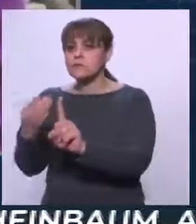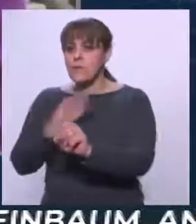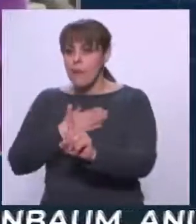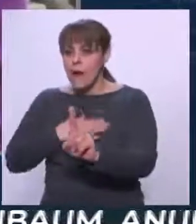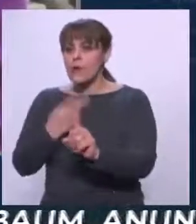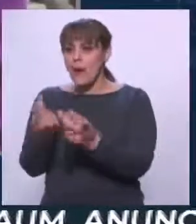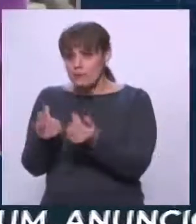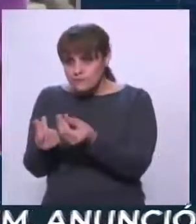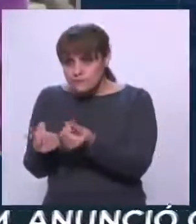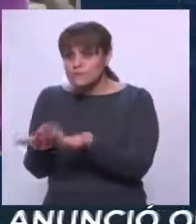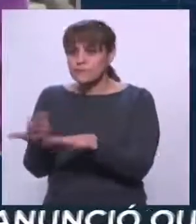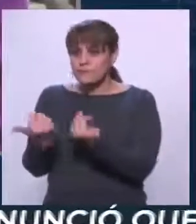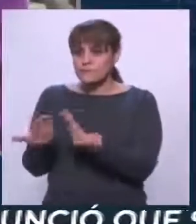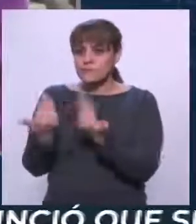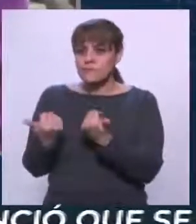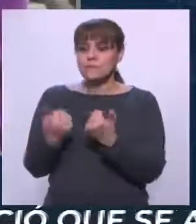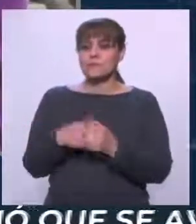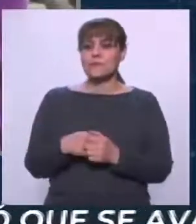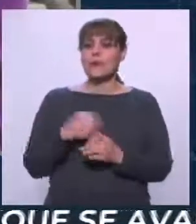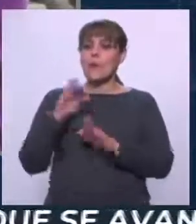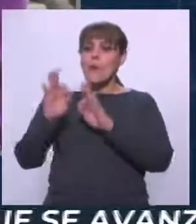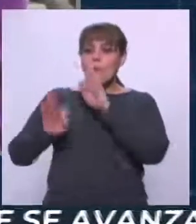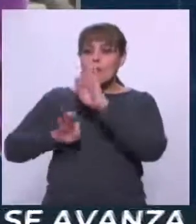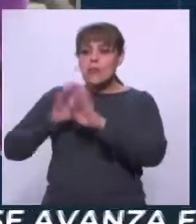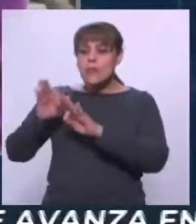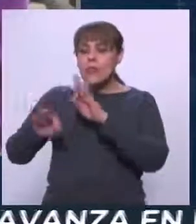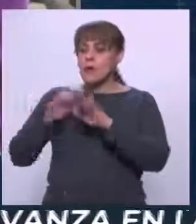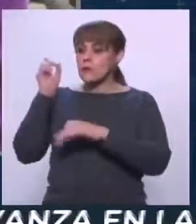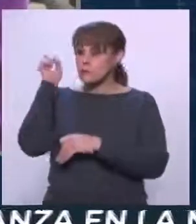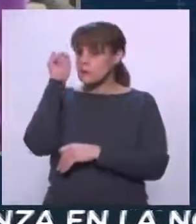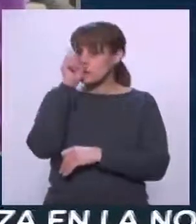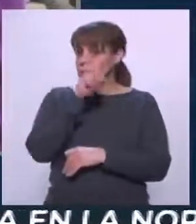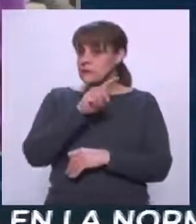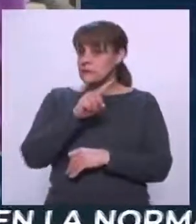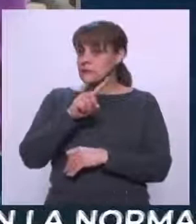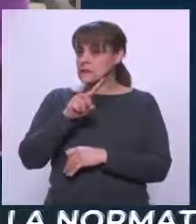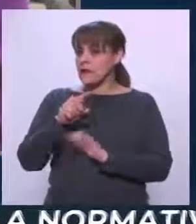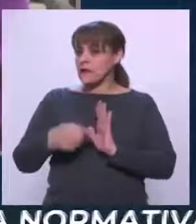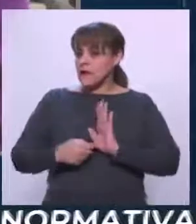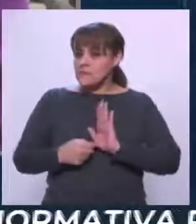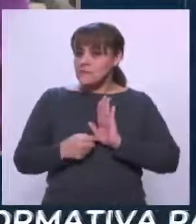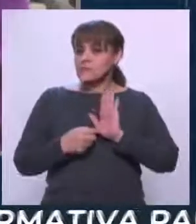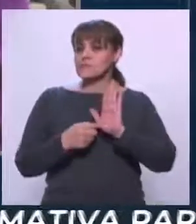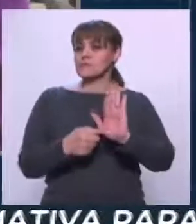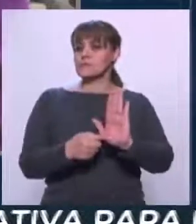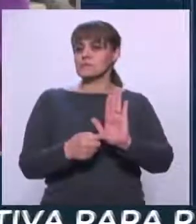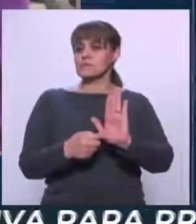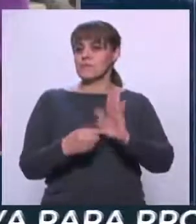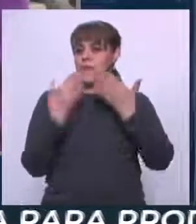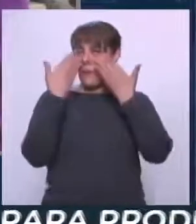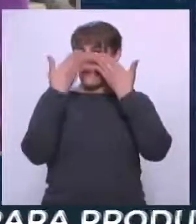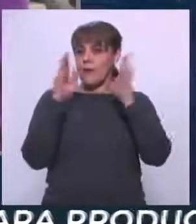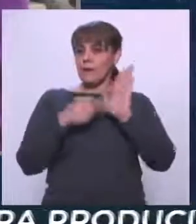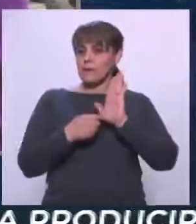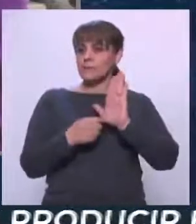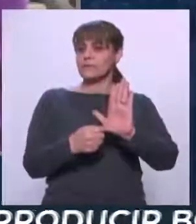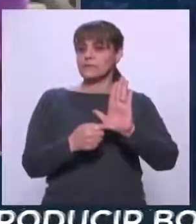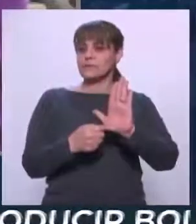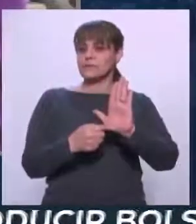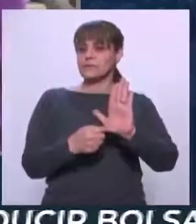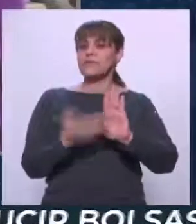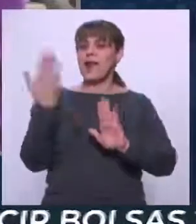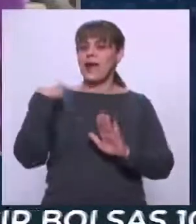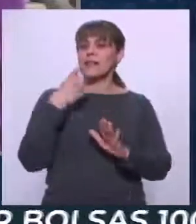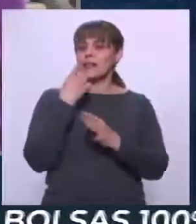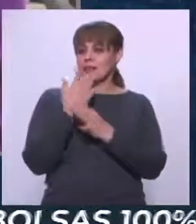apresuraban, había un trato difícil que salió a relucir, porque, como lo dije al principio, fueron